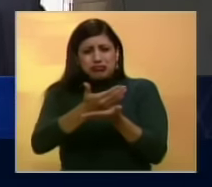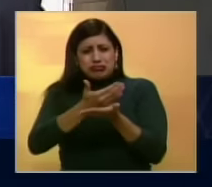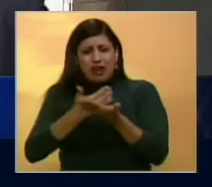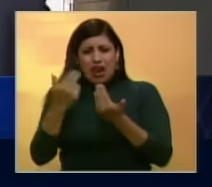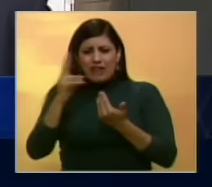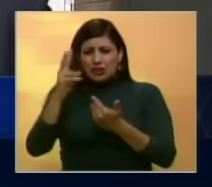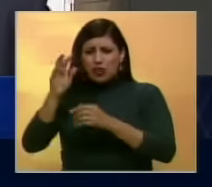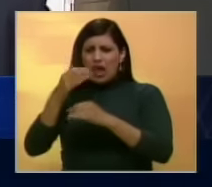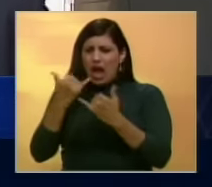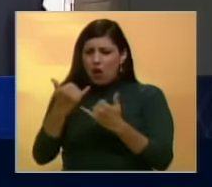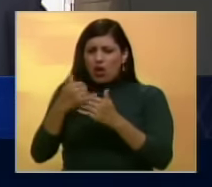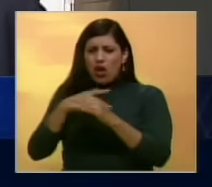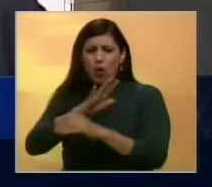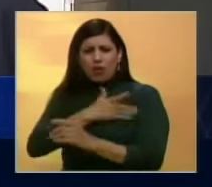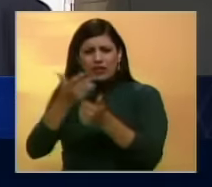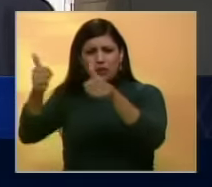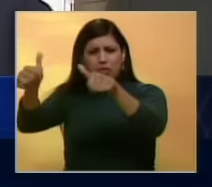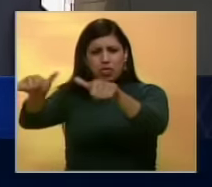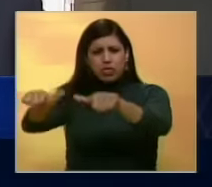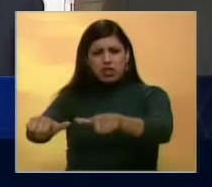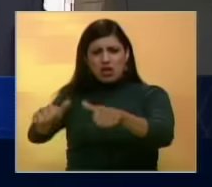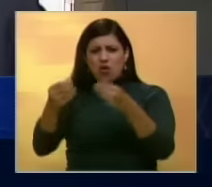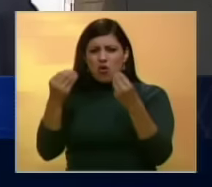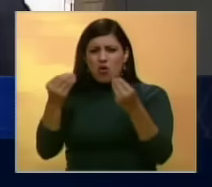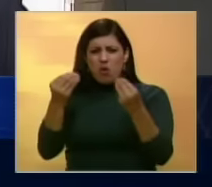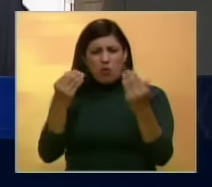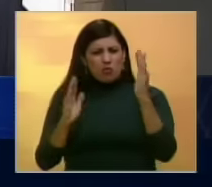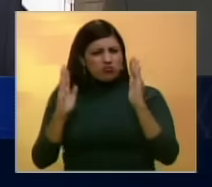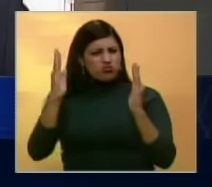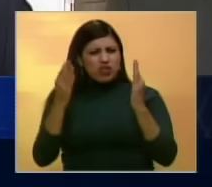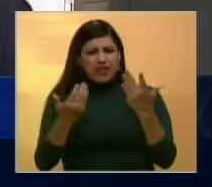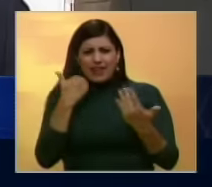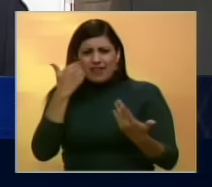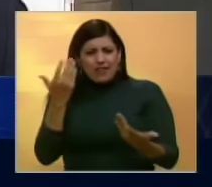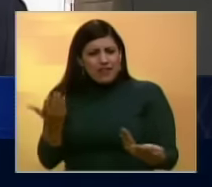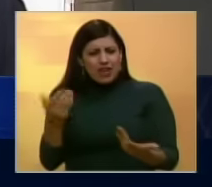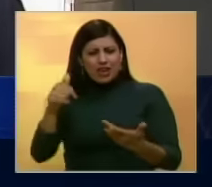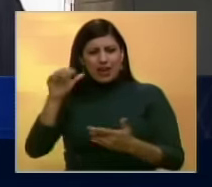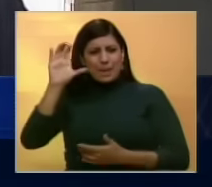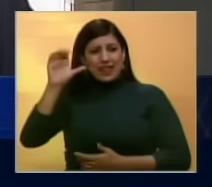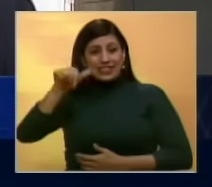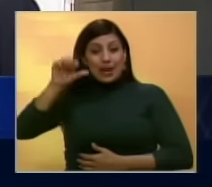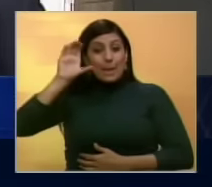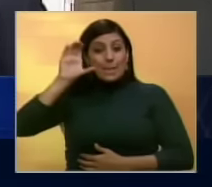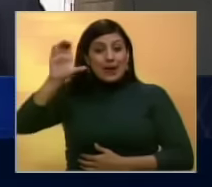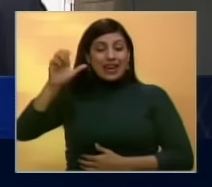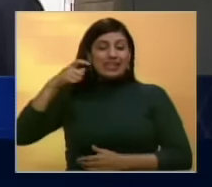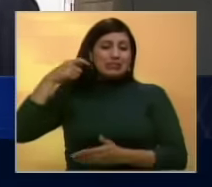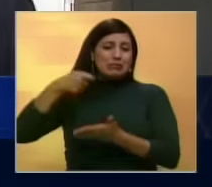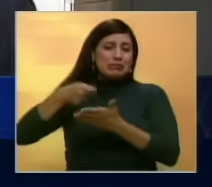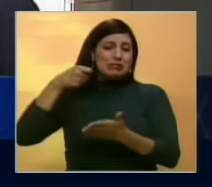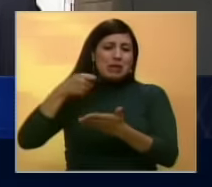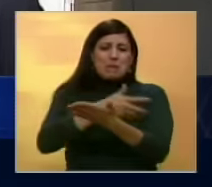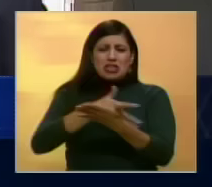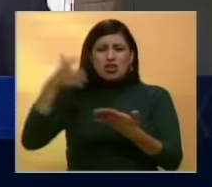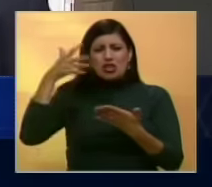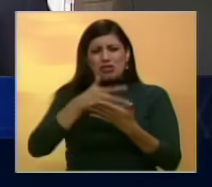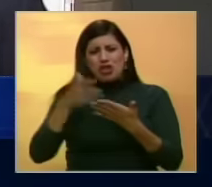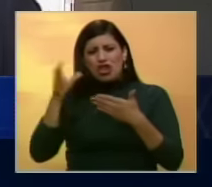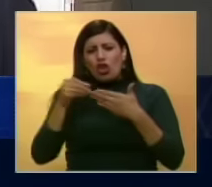las universidades hoy están sumergidas en la crisis a las cuales están sometidas en nuestro país un país que ha invertido millones de